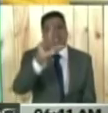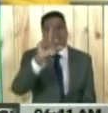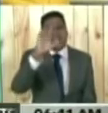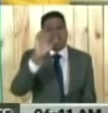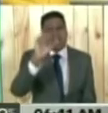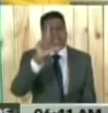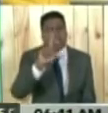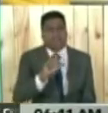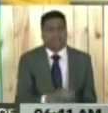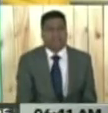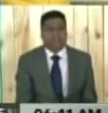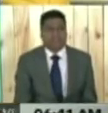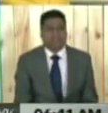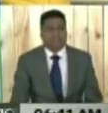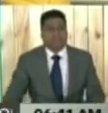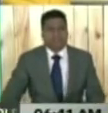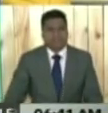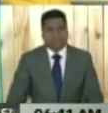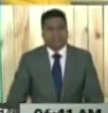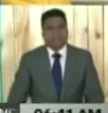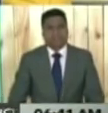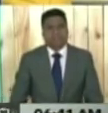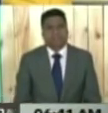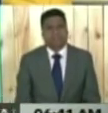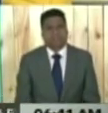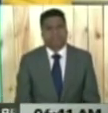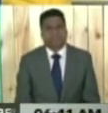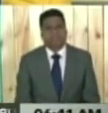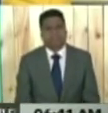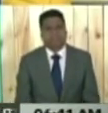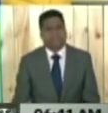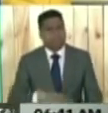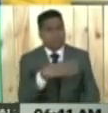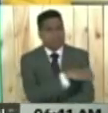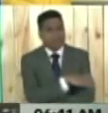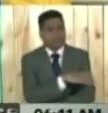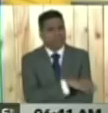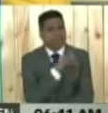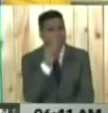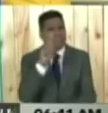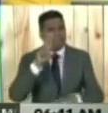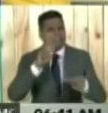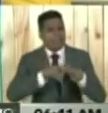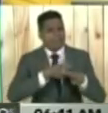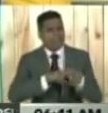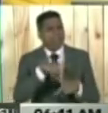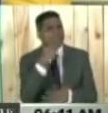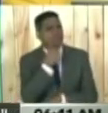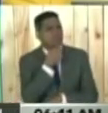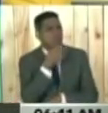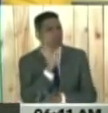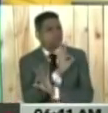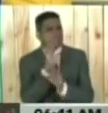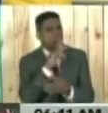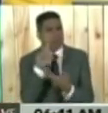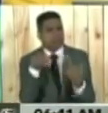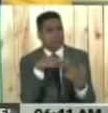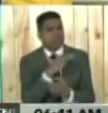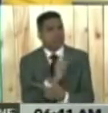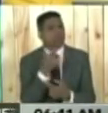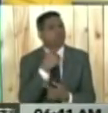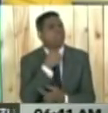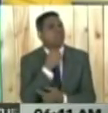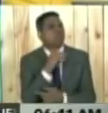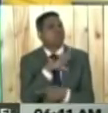y amigo, tú que estás en tu casa, a lo mejor que no, digamos, no te gusta la revolución, no te gusta que te hablen claro o